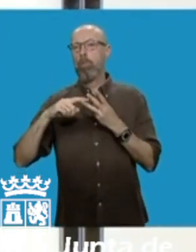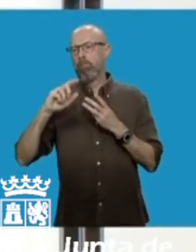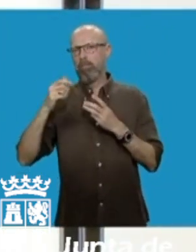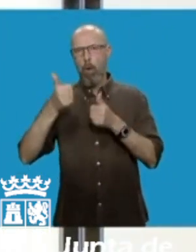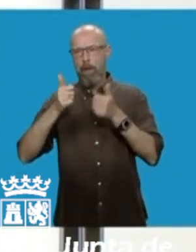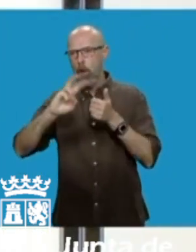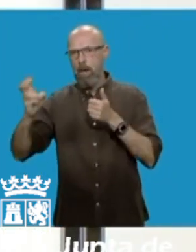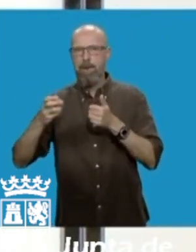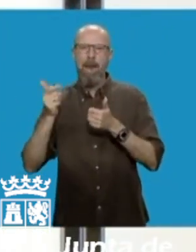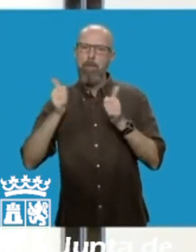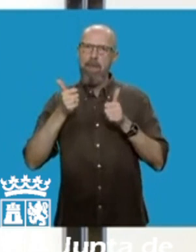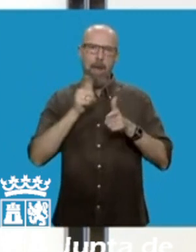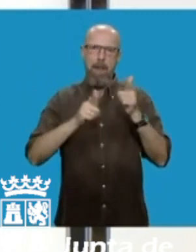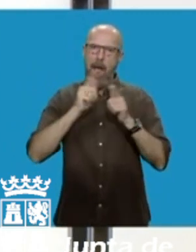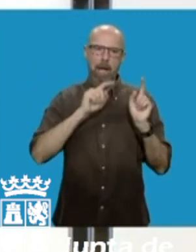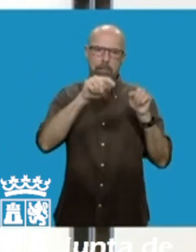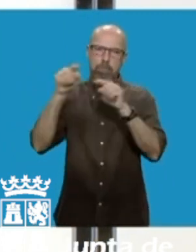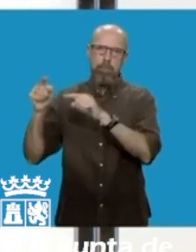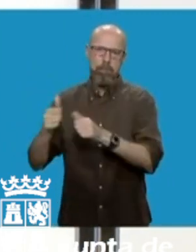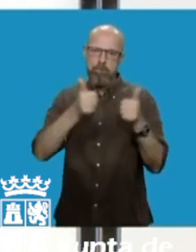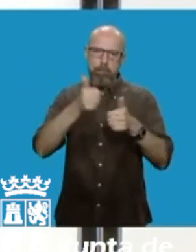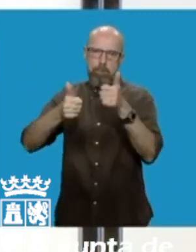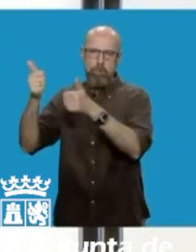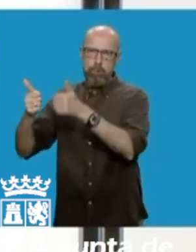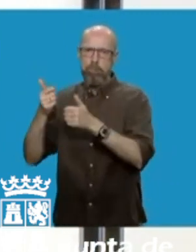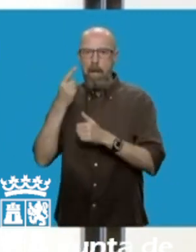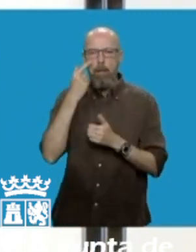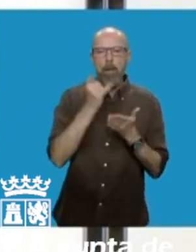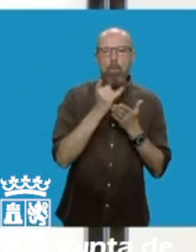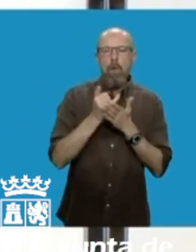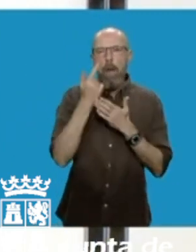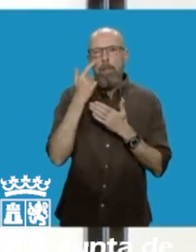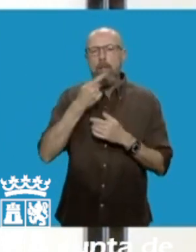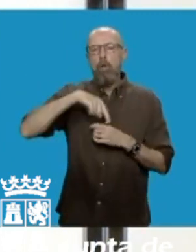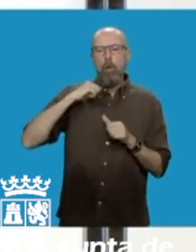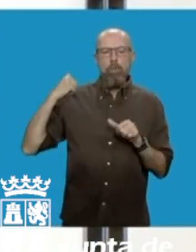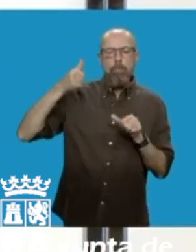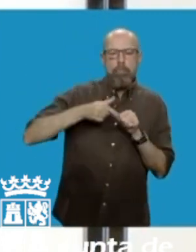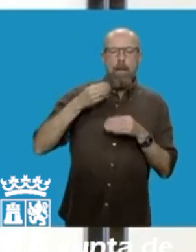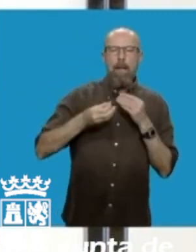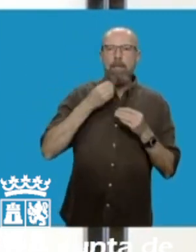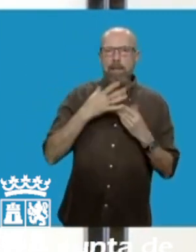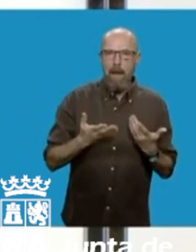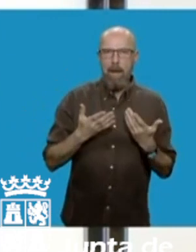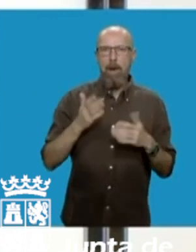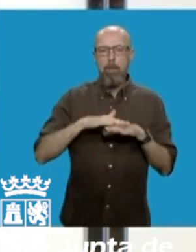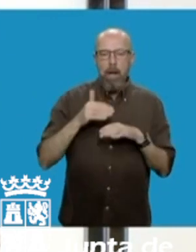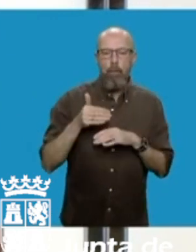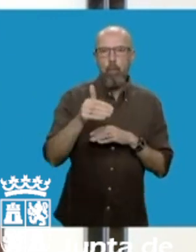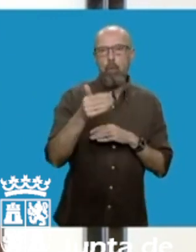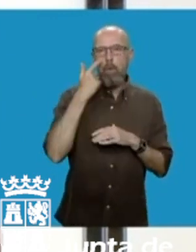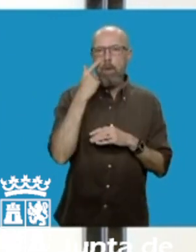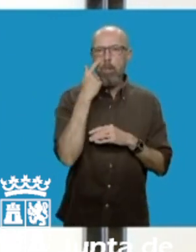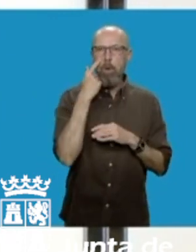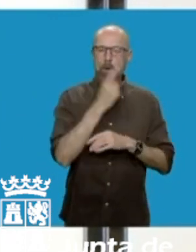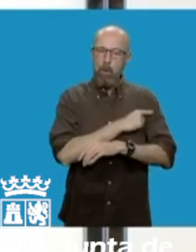poco los exámenes de cómo estamos haciendo las cosas abajo, que es un poco el reflejo de ese futuro, si van a poder llegar jugadores a sumar